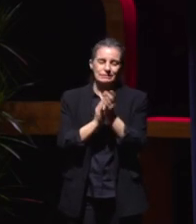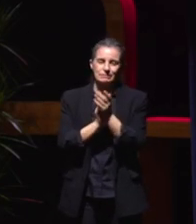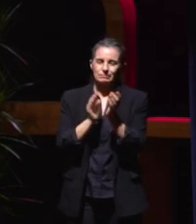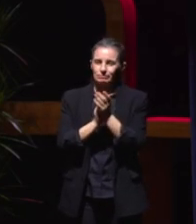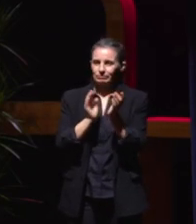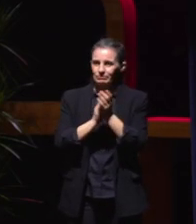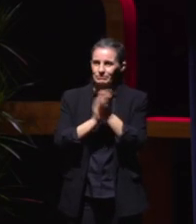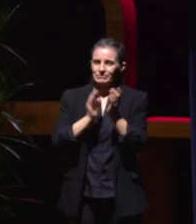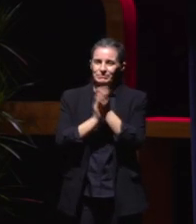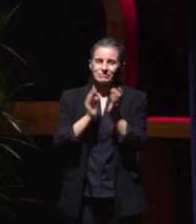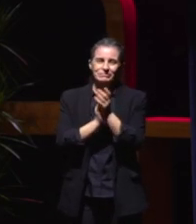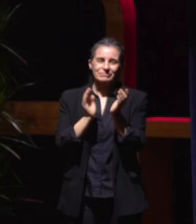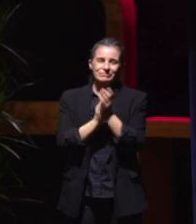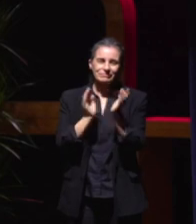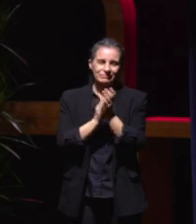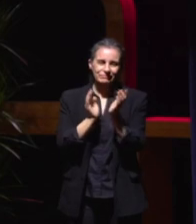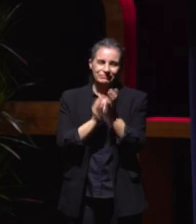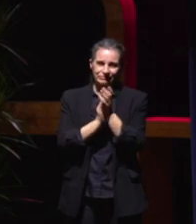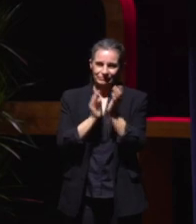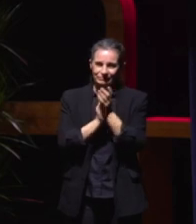ya no hay tiempo me bajo